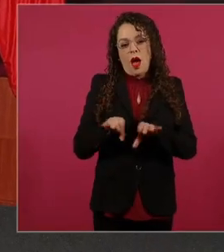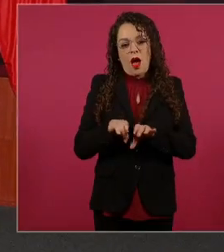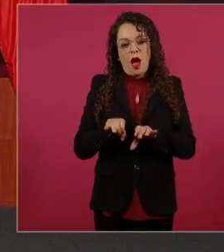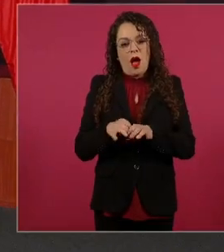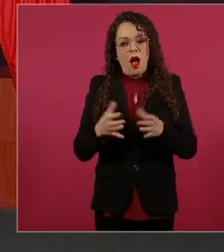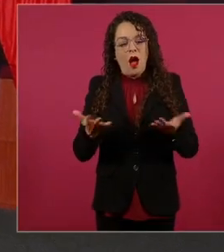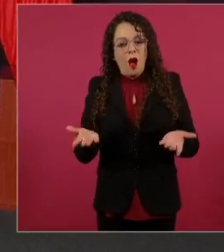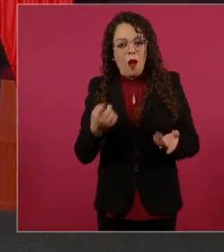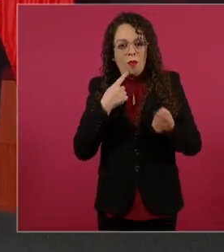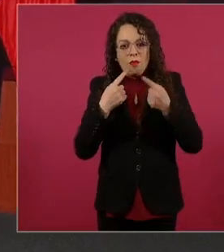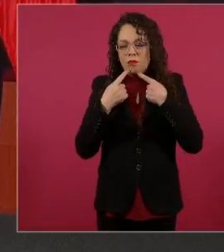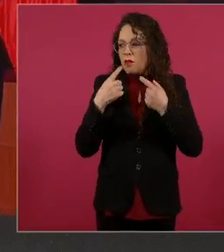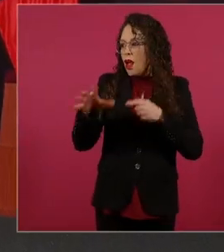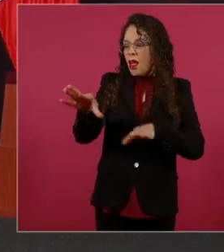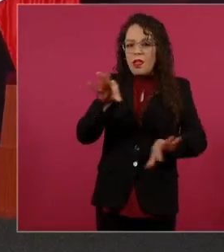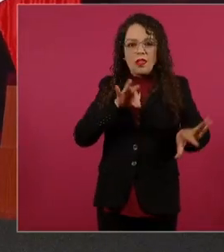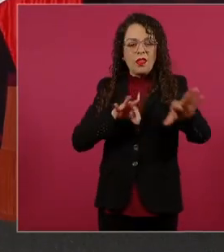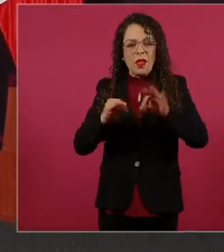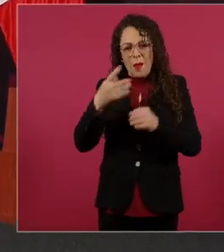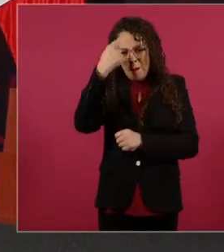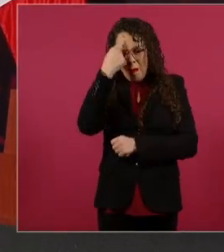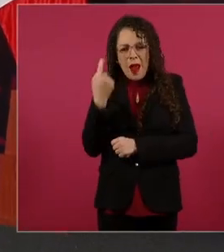no hay que pelarse con nadie